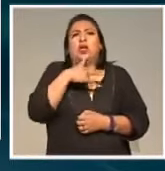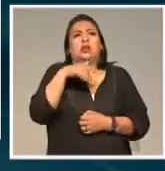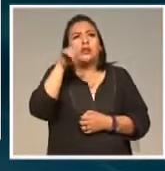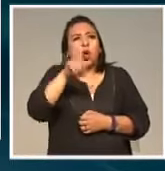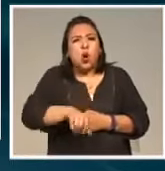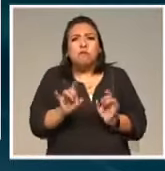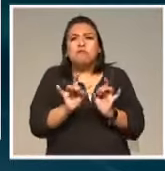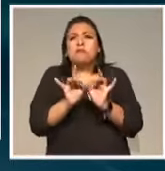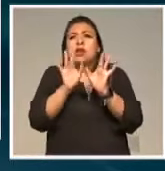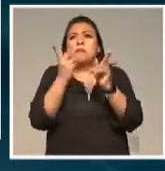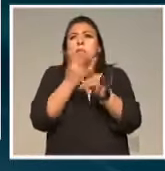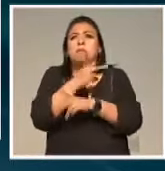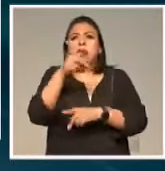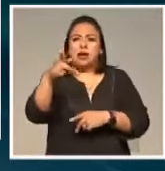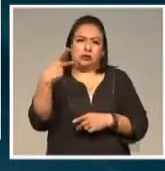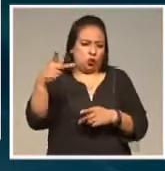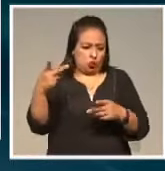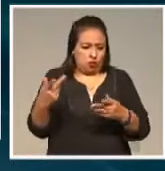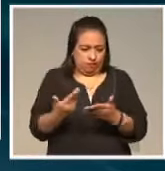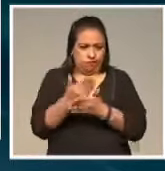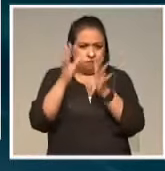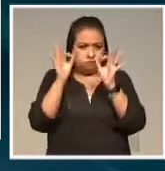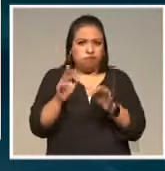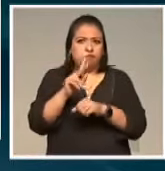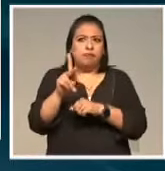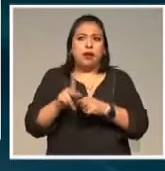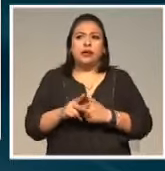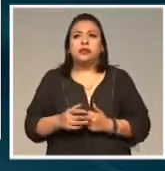estamos viviendo, de lo que está pasando en tu país.